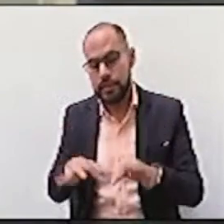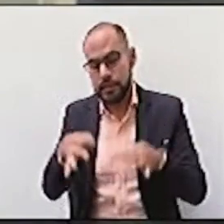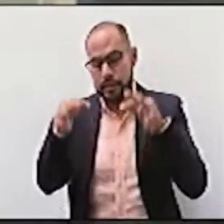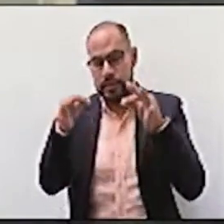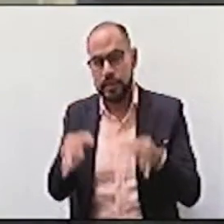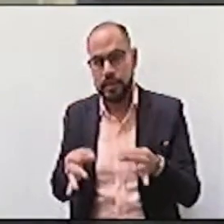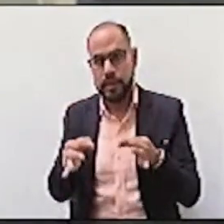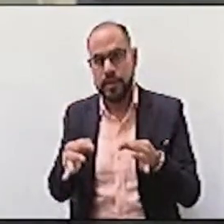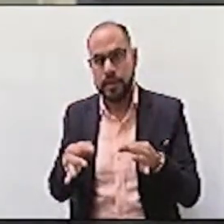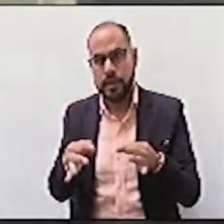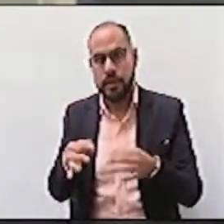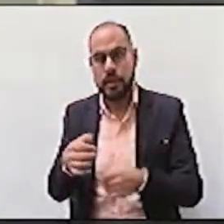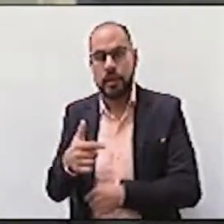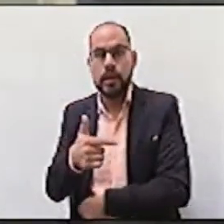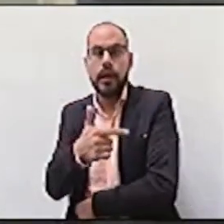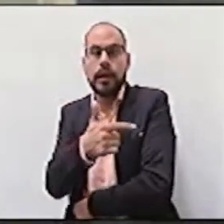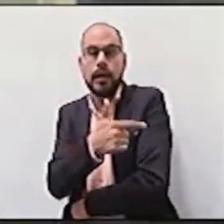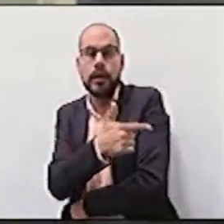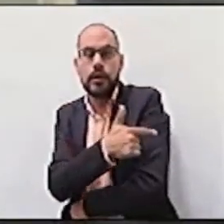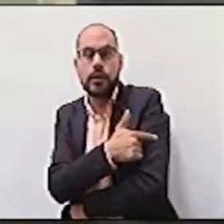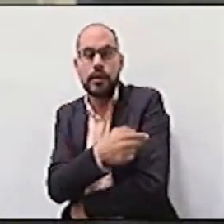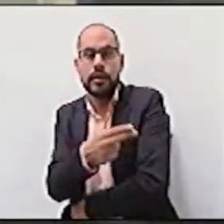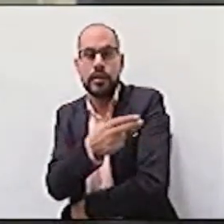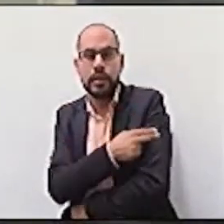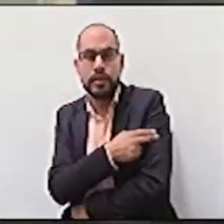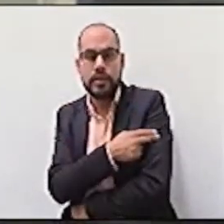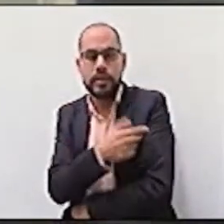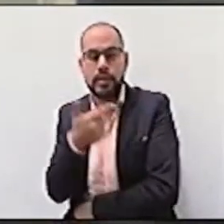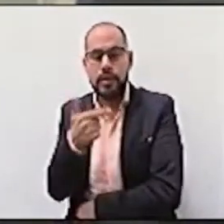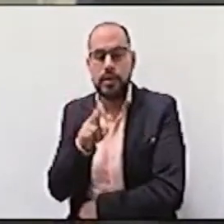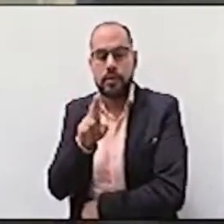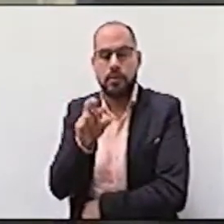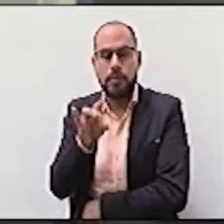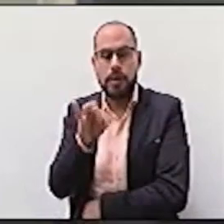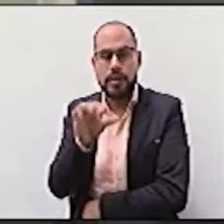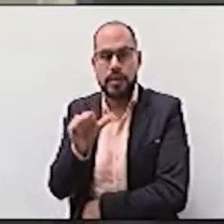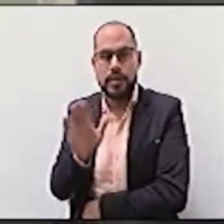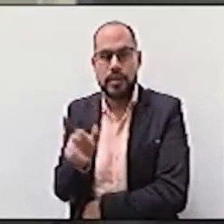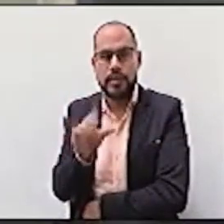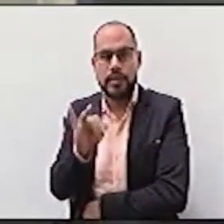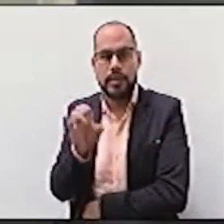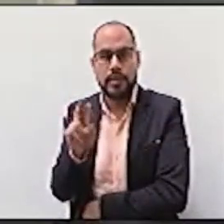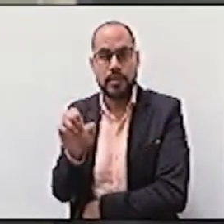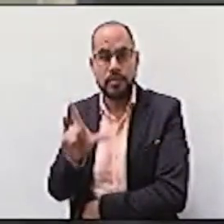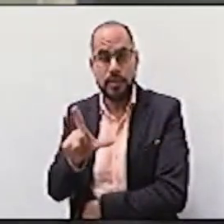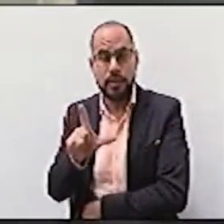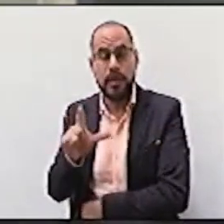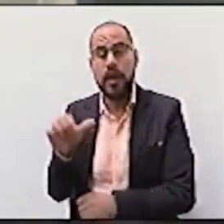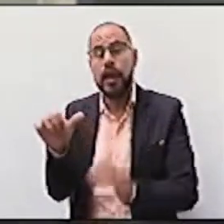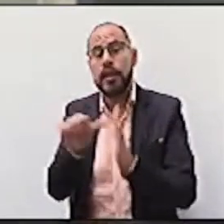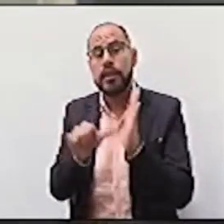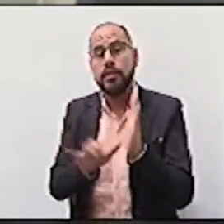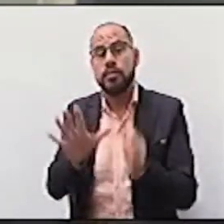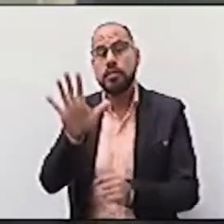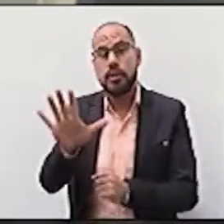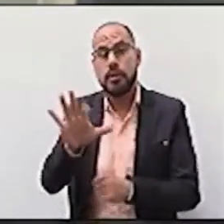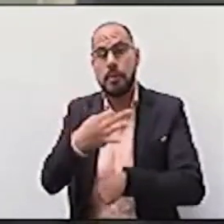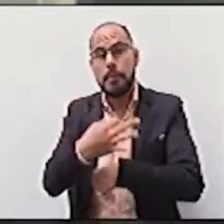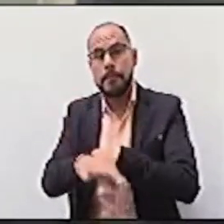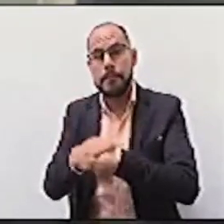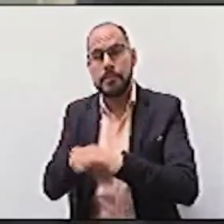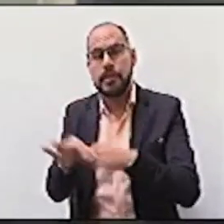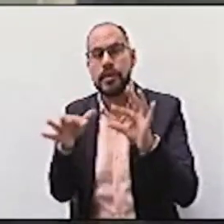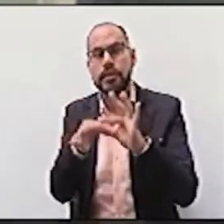constitucional a la Guardia Nacional. El artículo 5º transitorio básicamente trata de